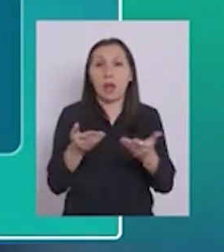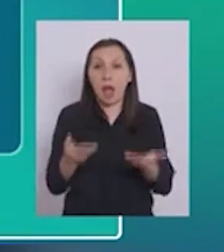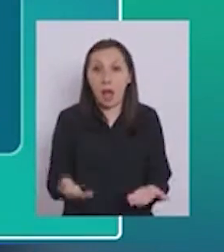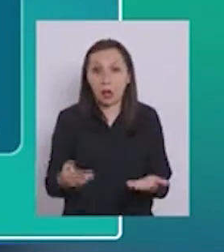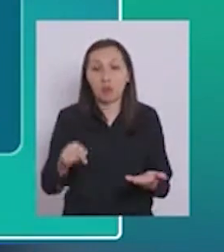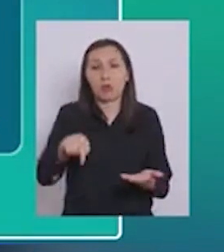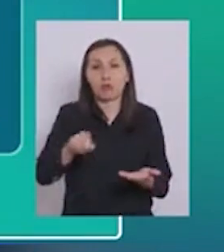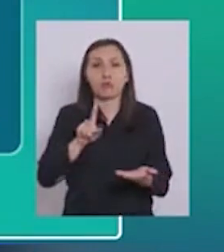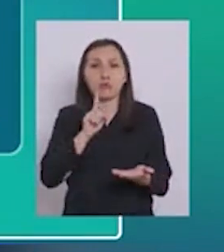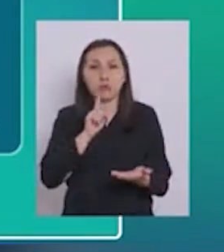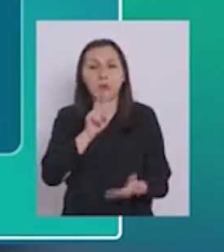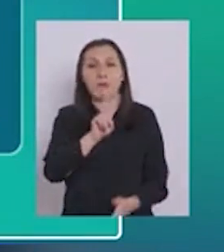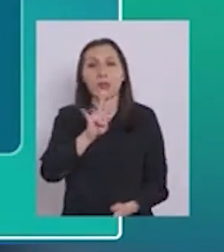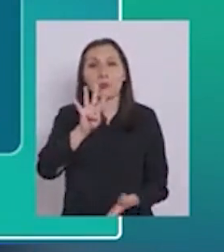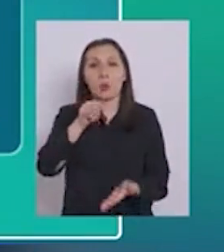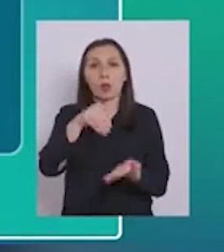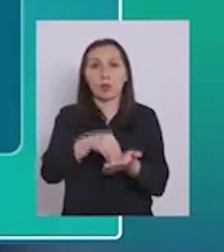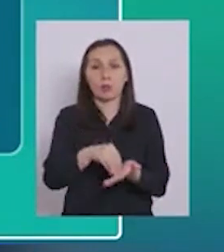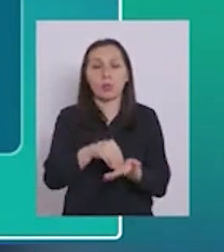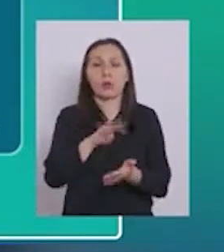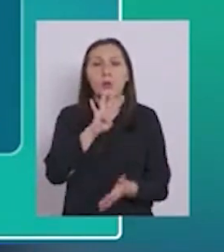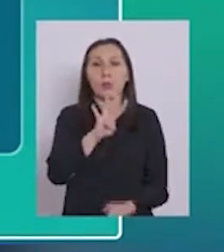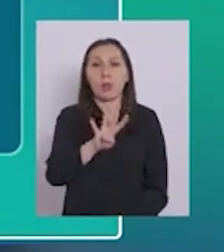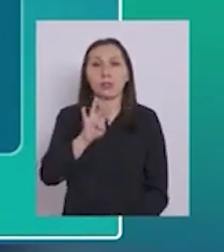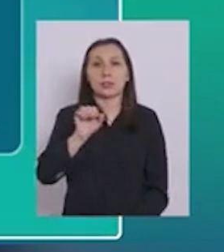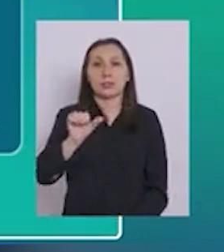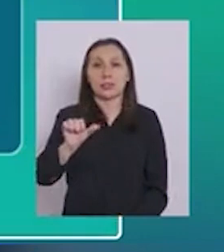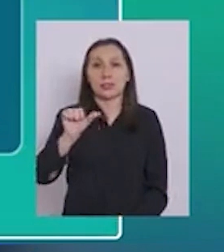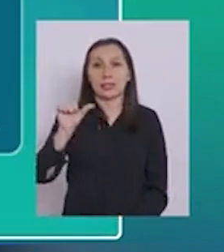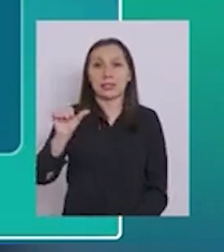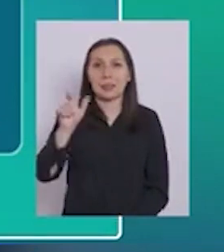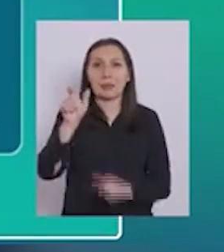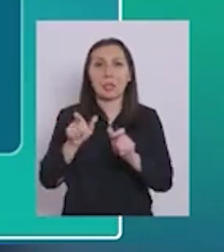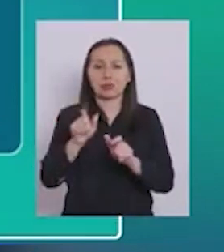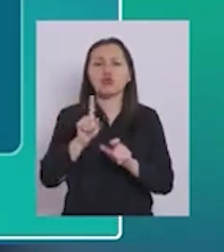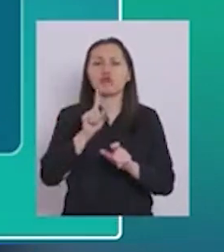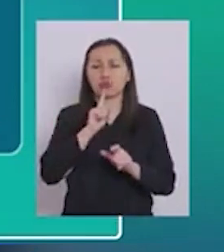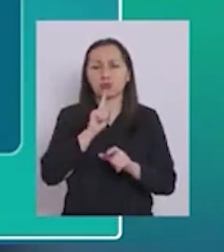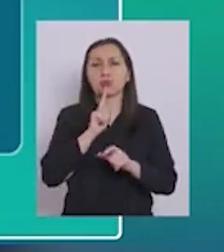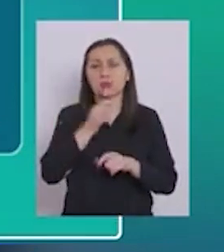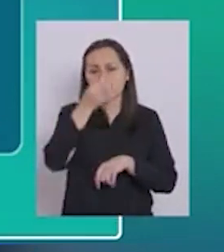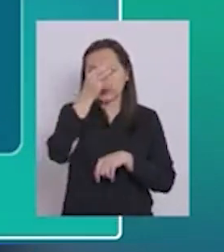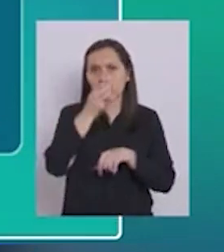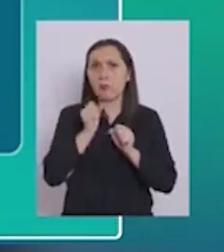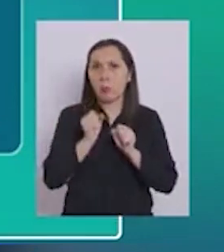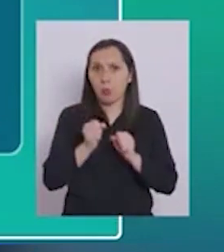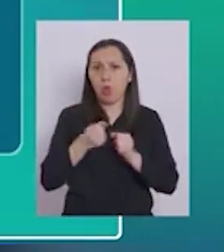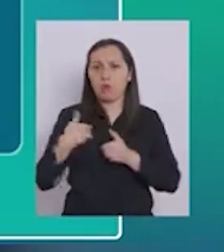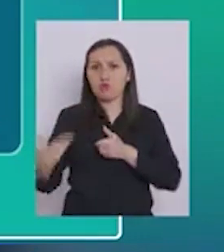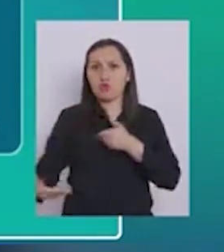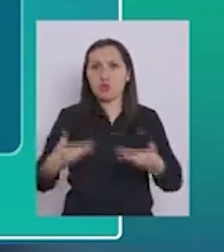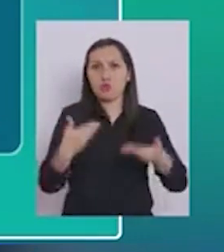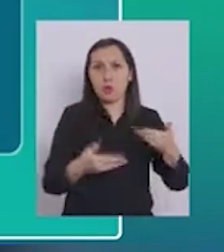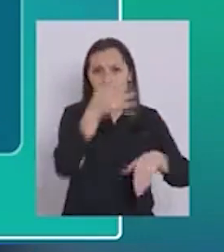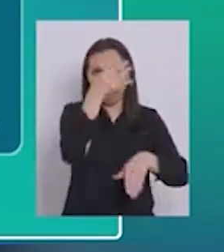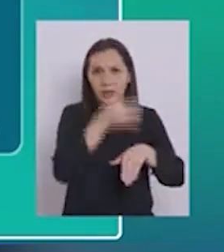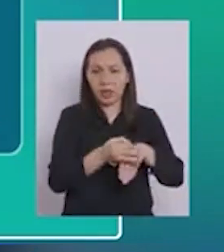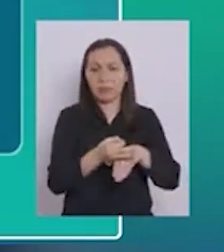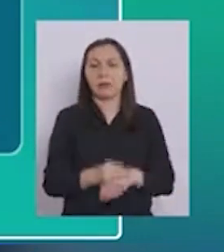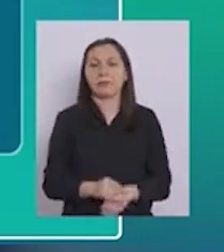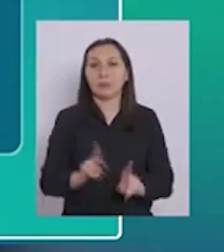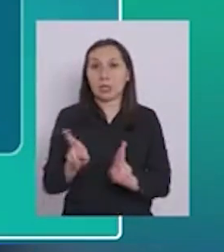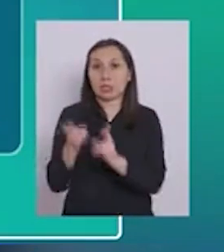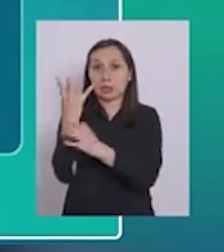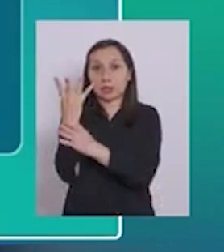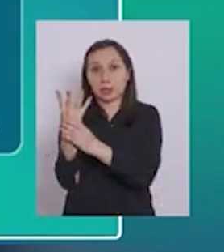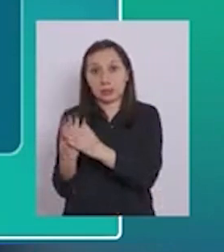de los cuales hoy día tenemos 24 mil 466 que se encuentran en estado de activas